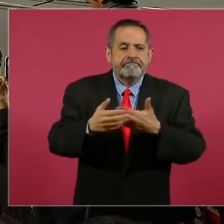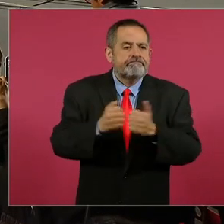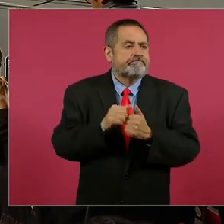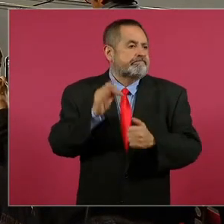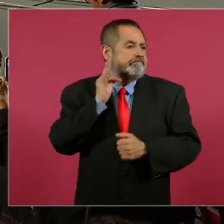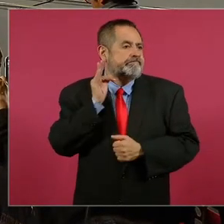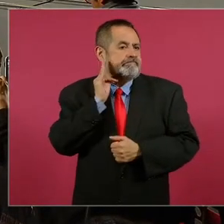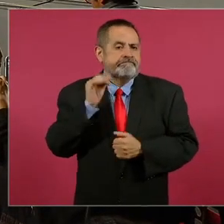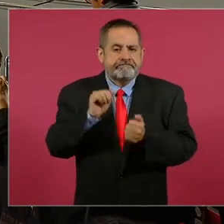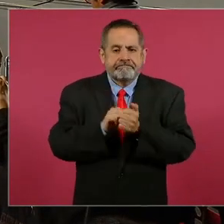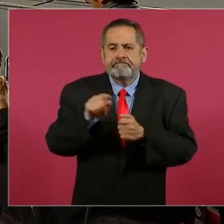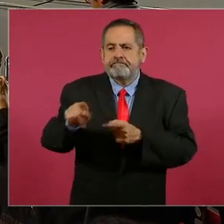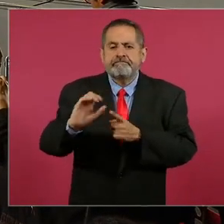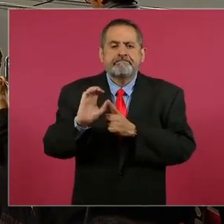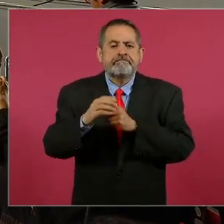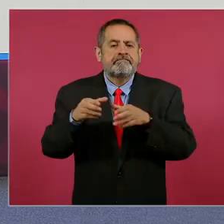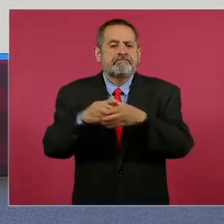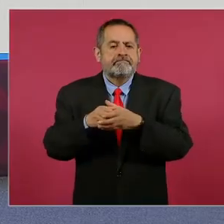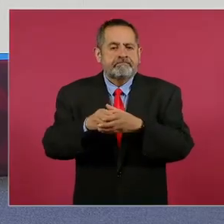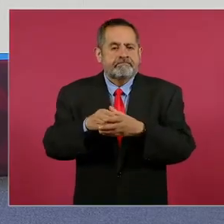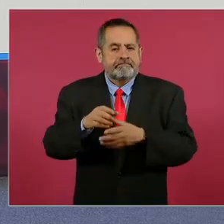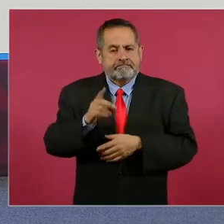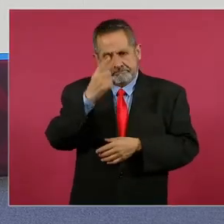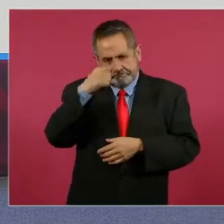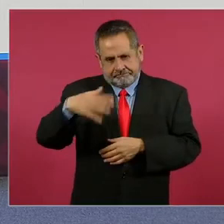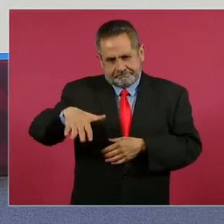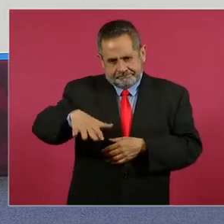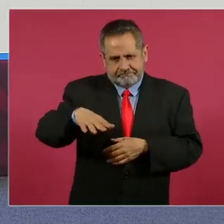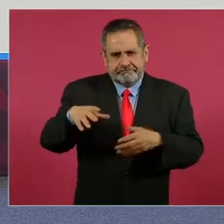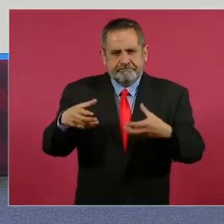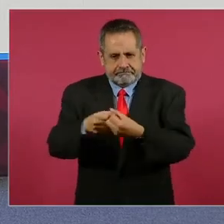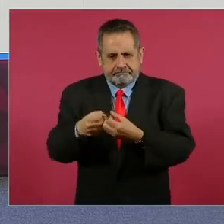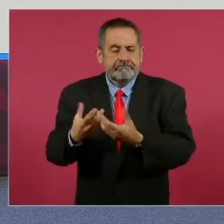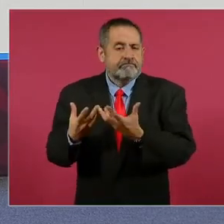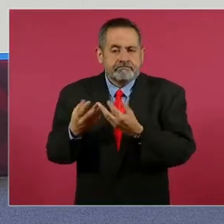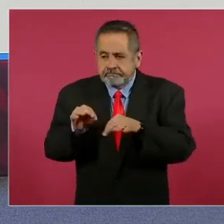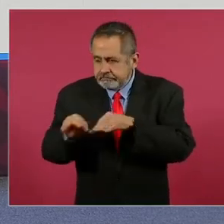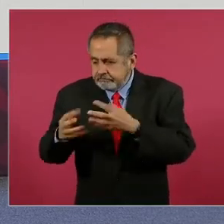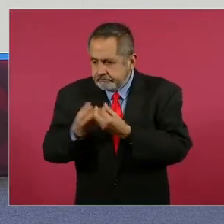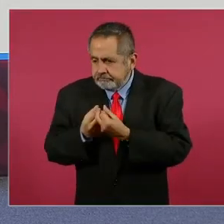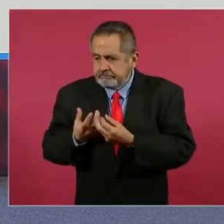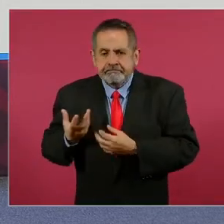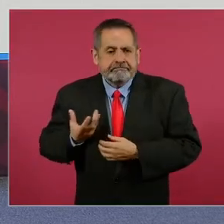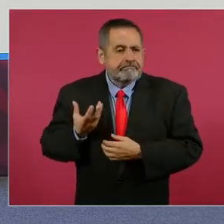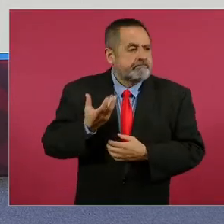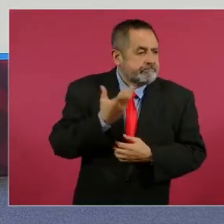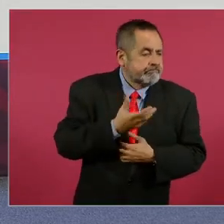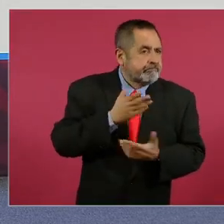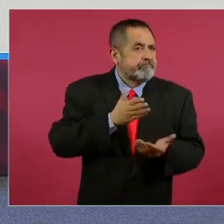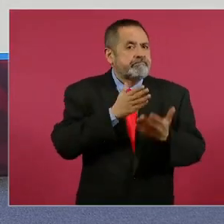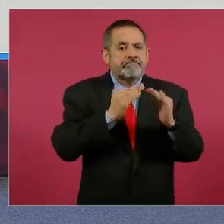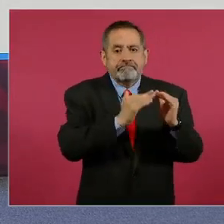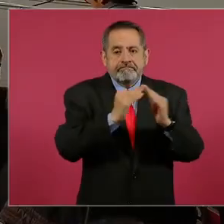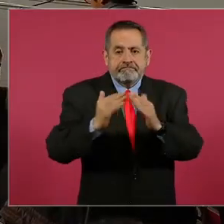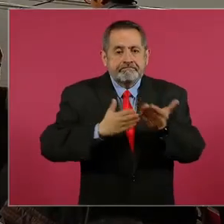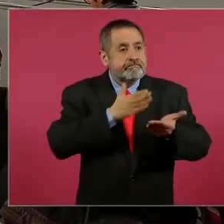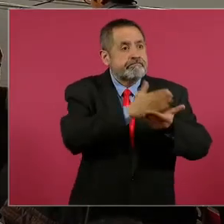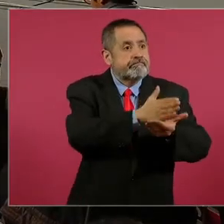las comisiones, sino por supuesto llegar a poder localizar a través de las visitas casa por